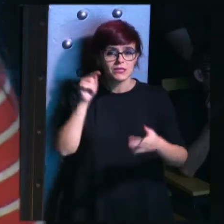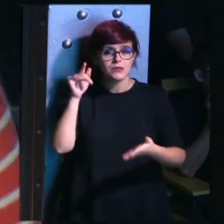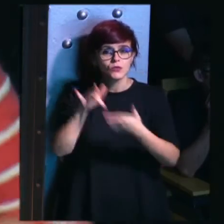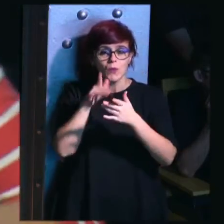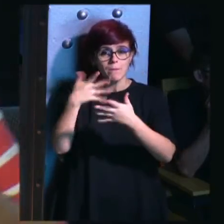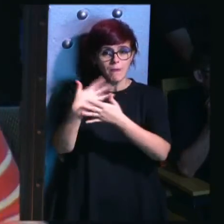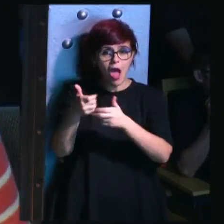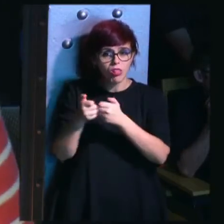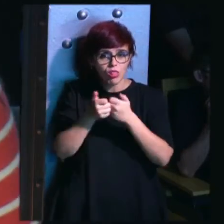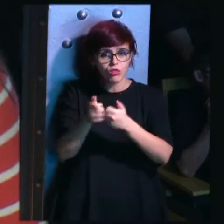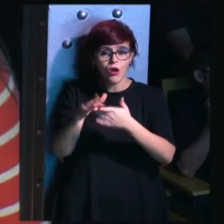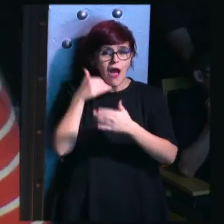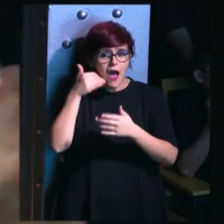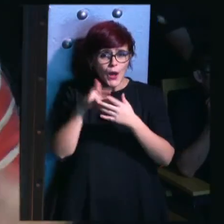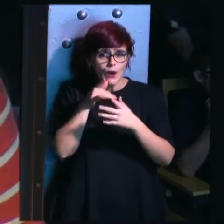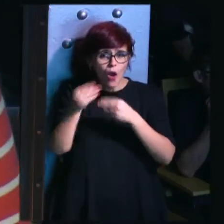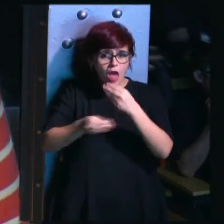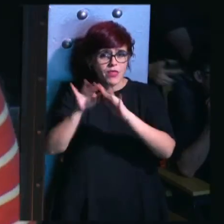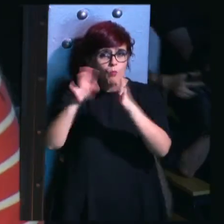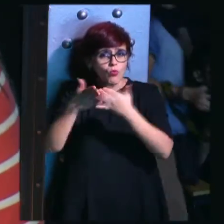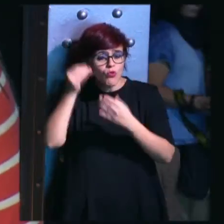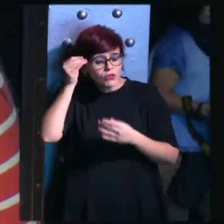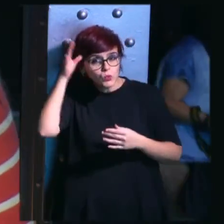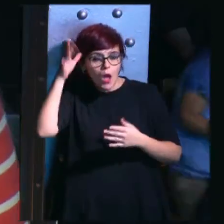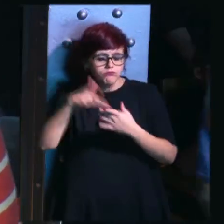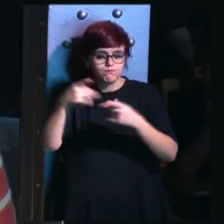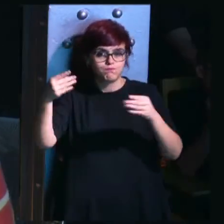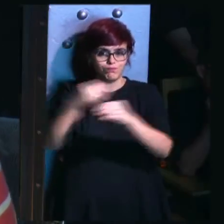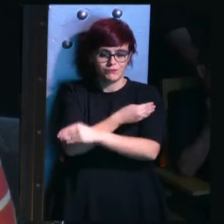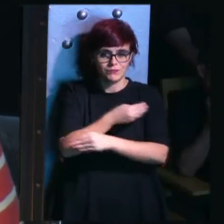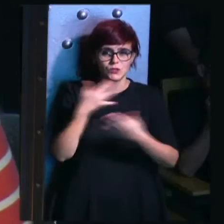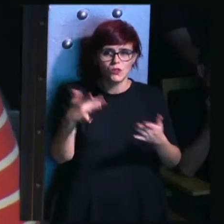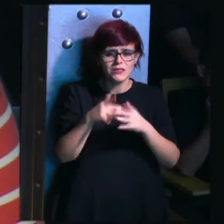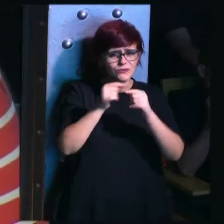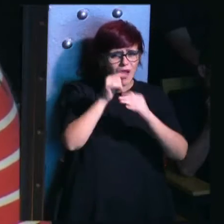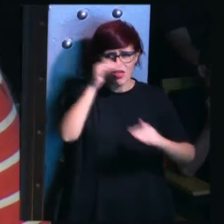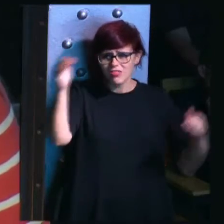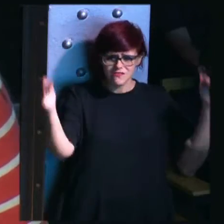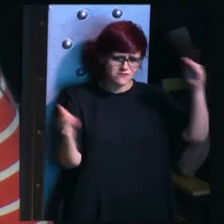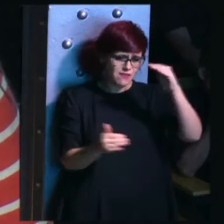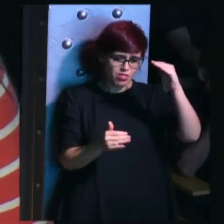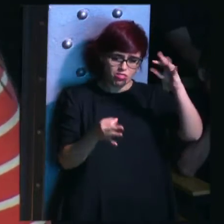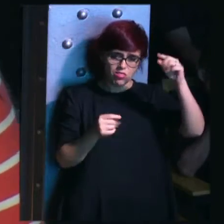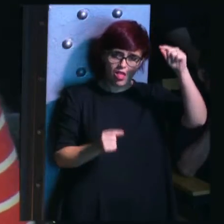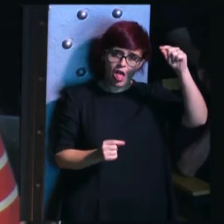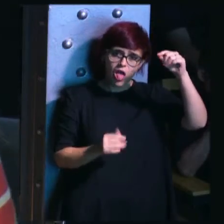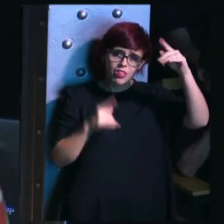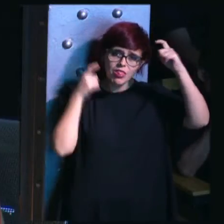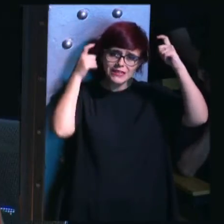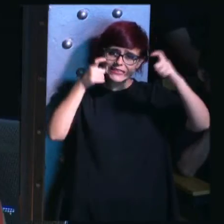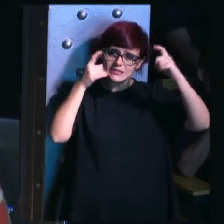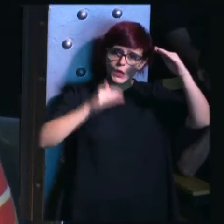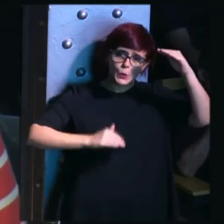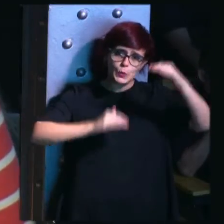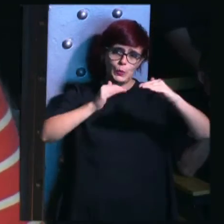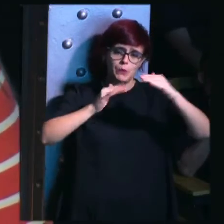el mando, a hacer cosas impresionantes en otros mundos virtuales, ¿no? Hay una distancia que tiene que ser acortada, porque al final lo